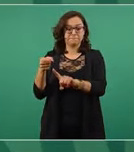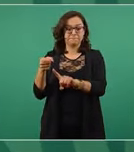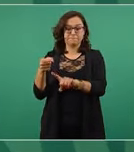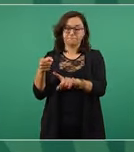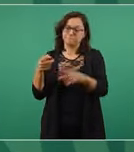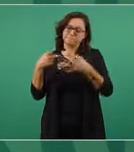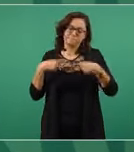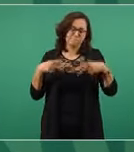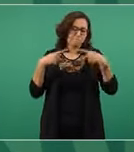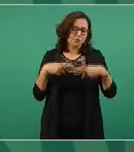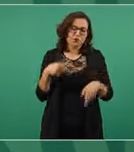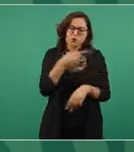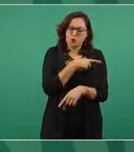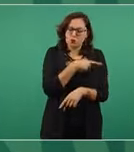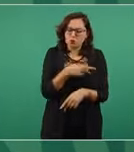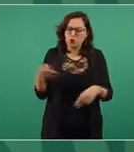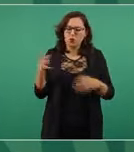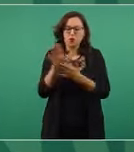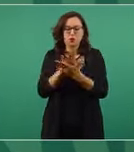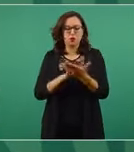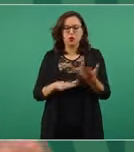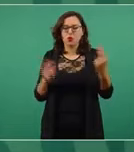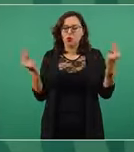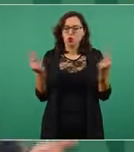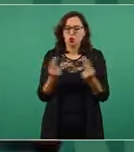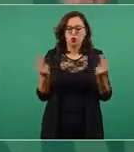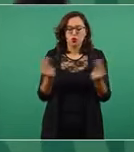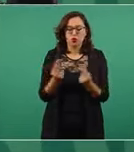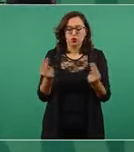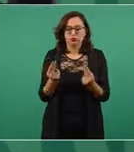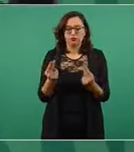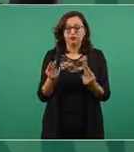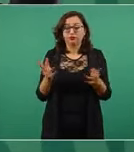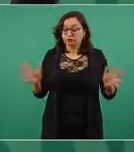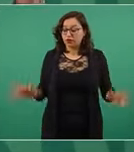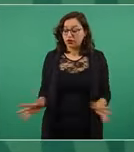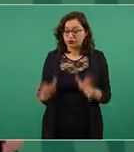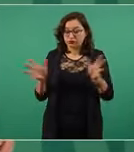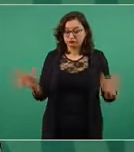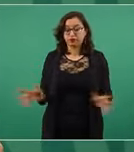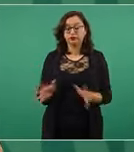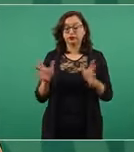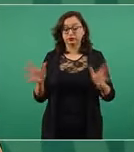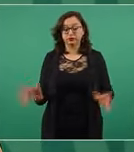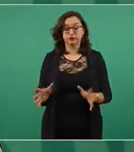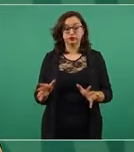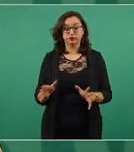más necesitados. Es de abajo hacia arriba.